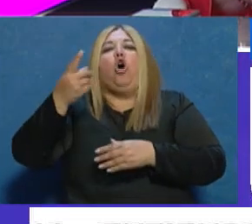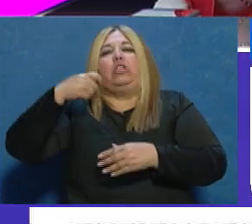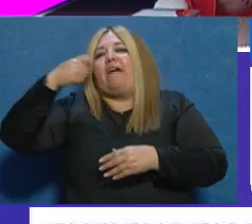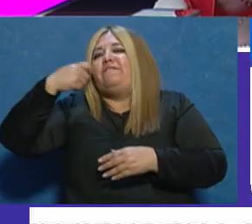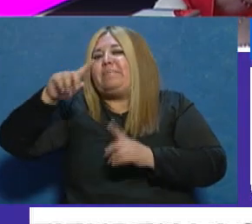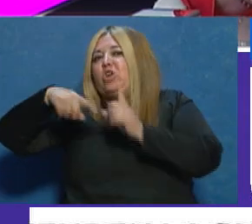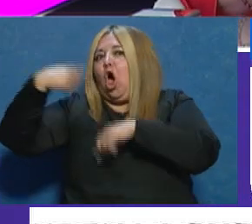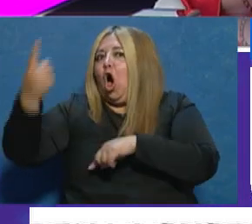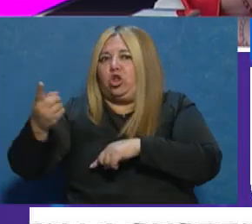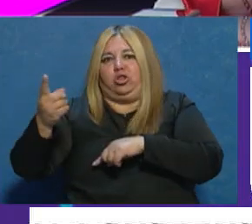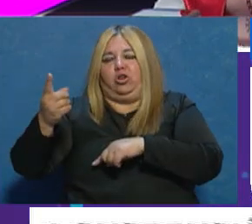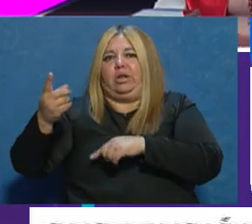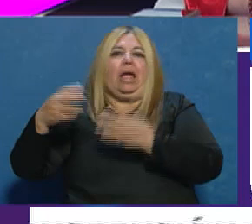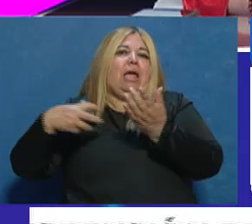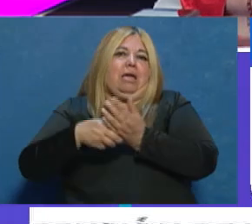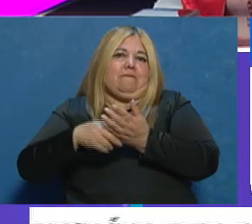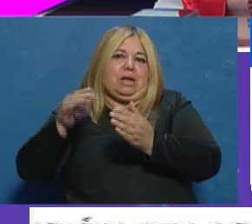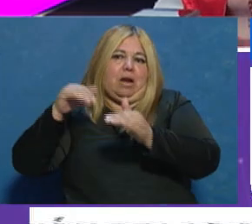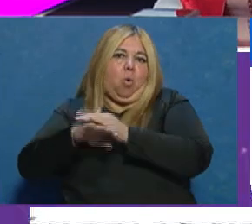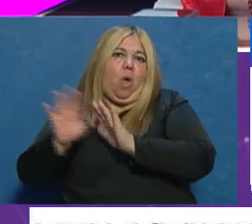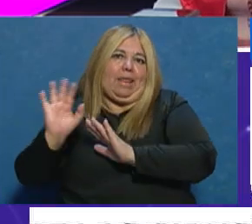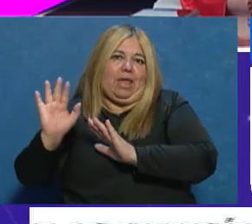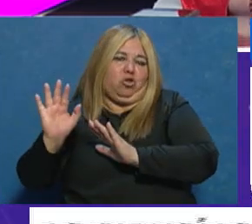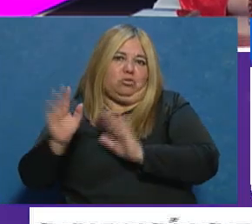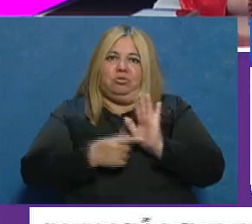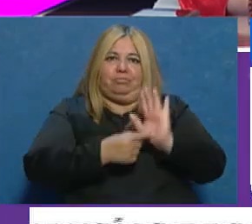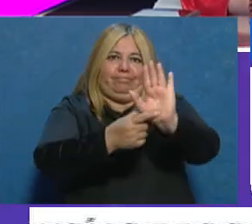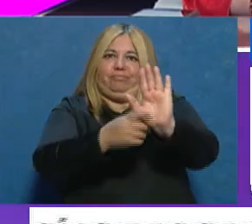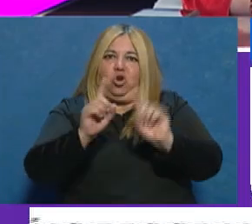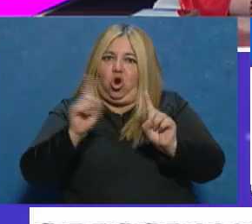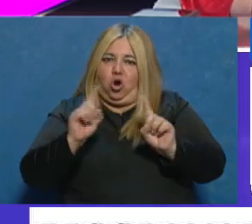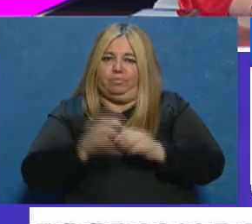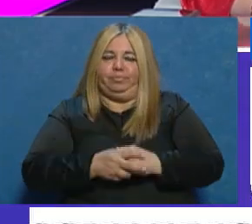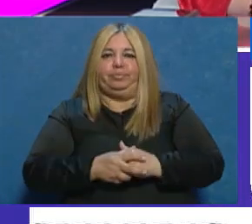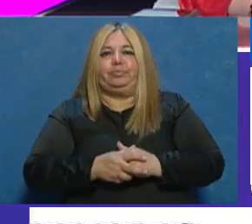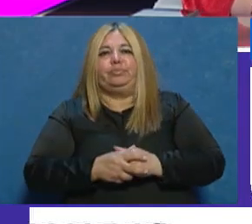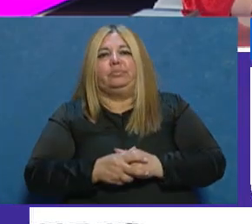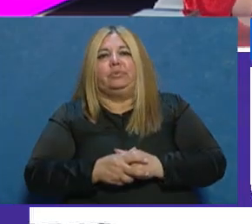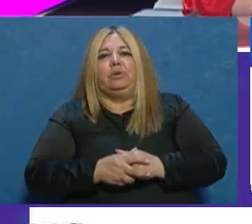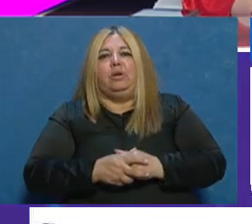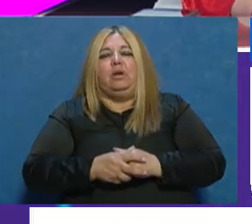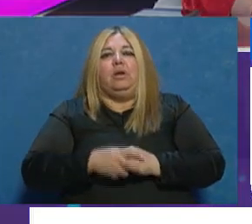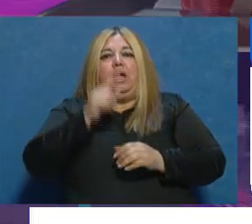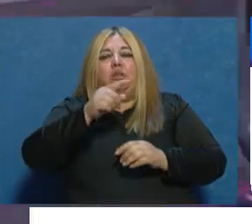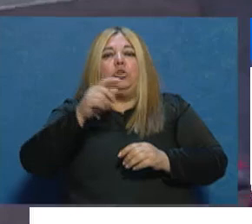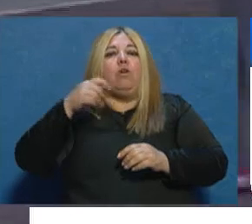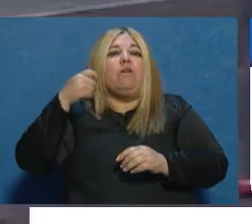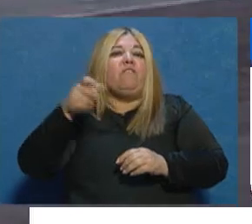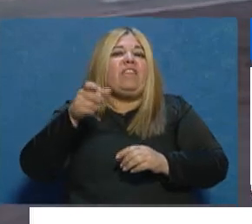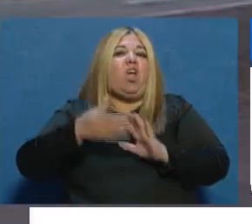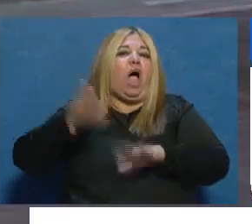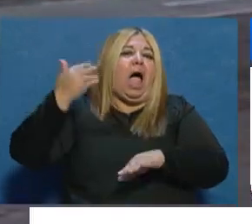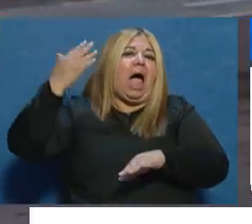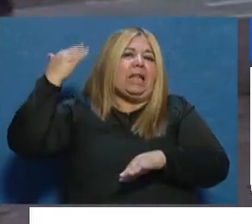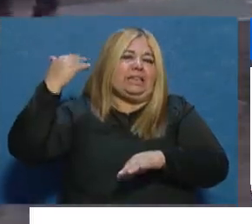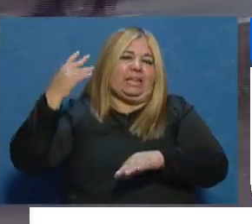son imágenes que son parte de una causa judicial, por lo cual no han trascendido. Las imágenes que estamos viendo en pantalla pertenecen por un